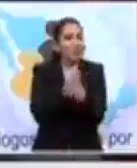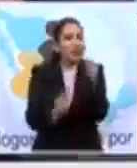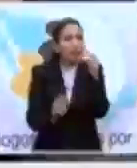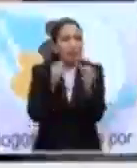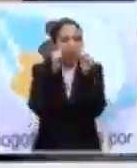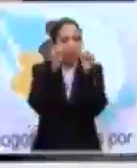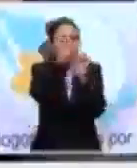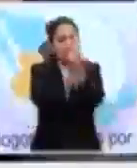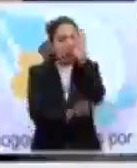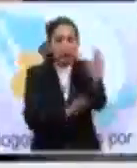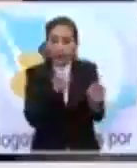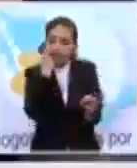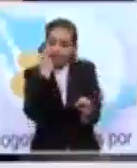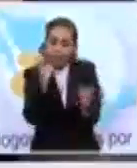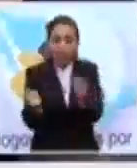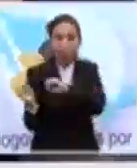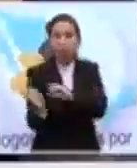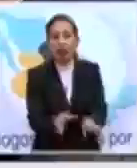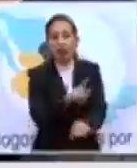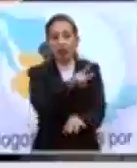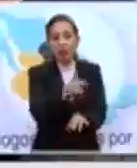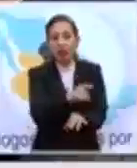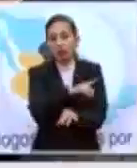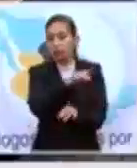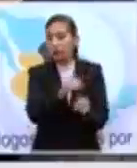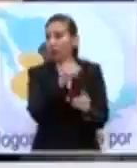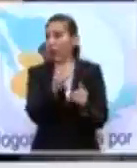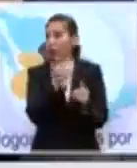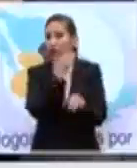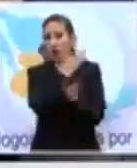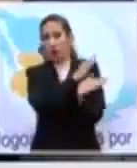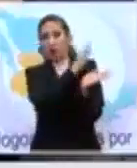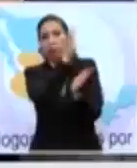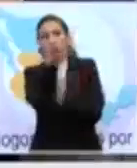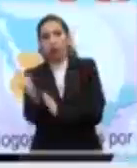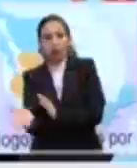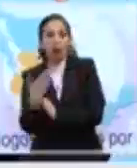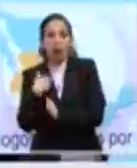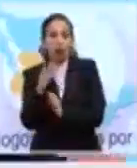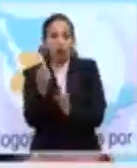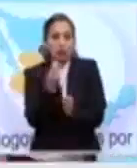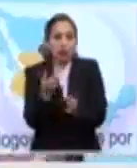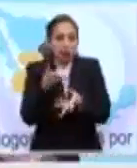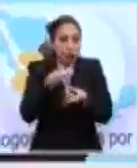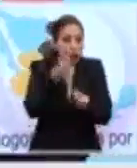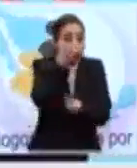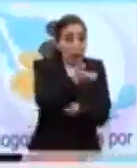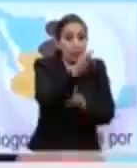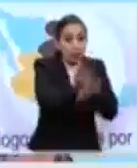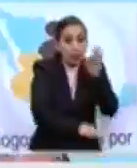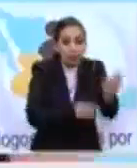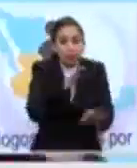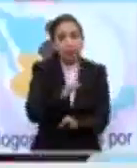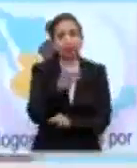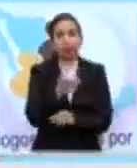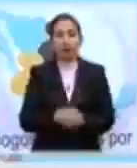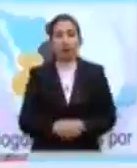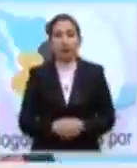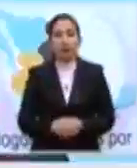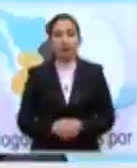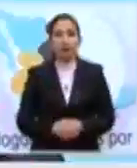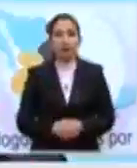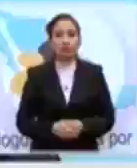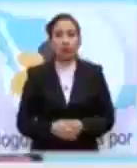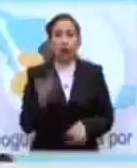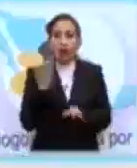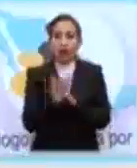de atención, que está abandonado prácticamente en este país, necesitamos meterle los recursos ahí, o sea, invertir la pirámide.